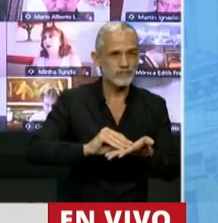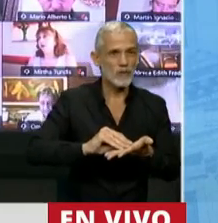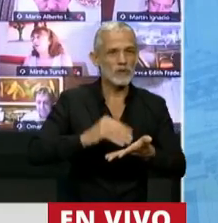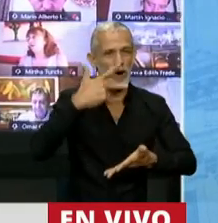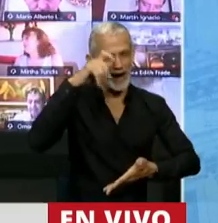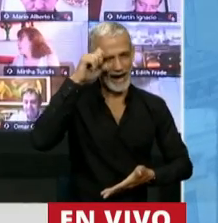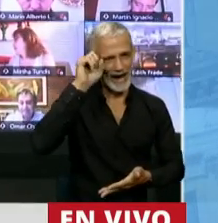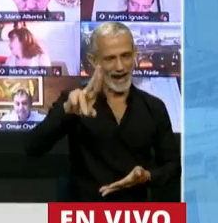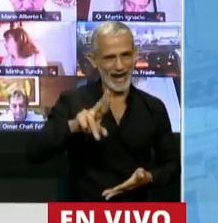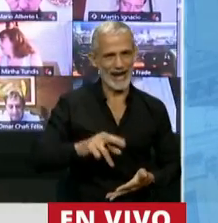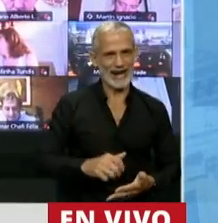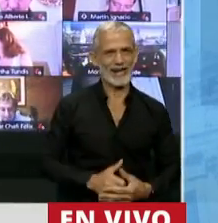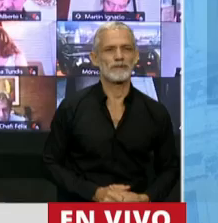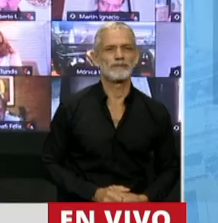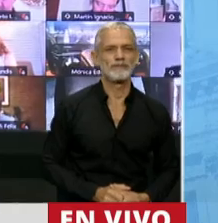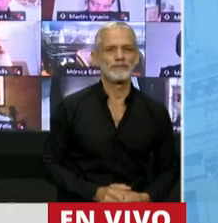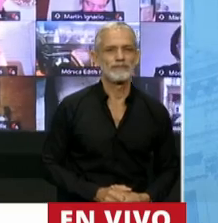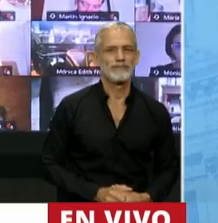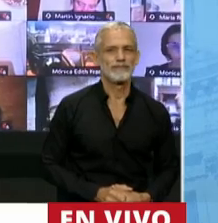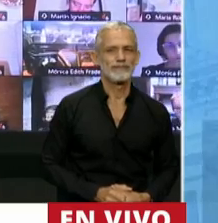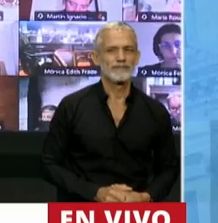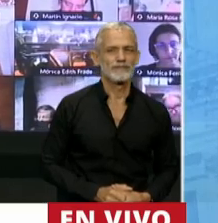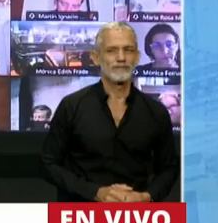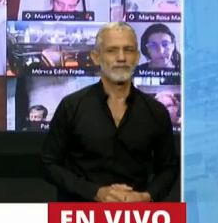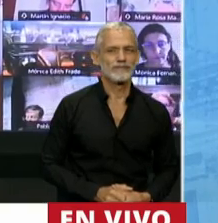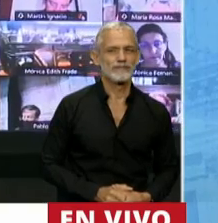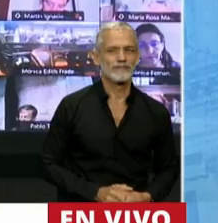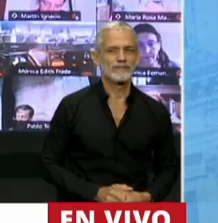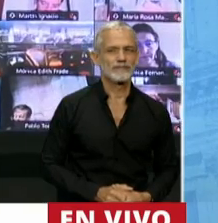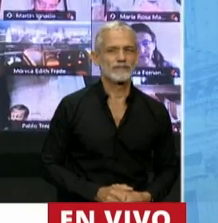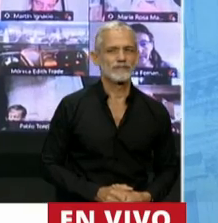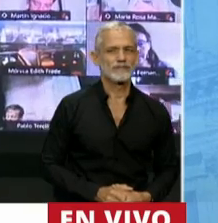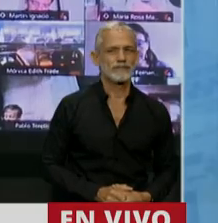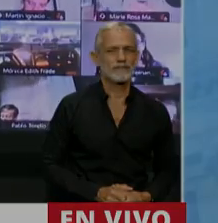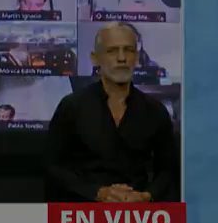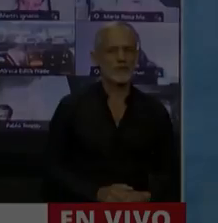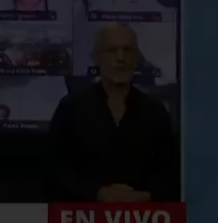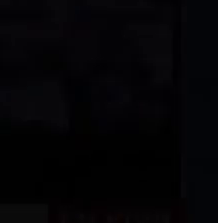diputado Carlos Heller, presidente. Muchas gracias, diputado González.